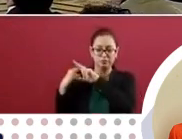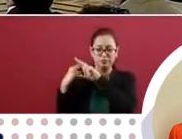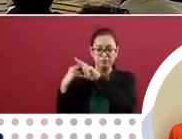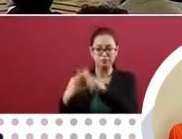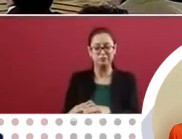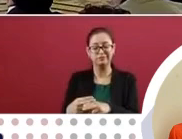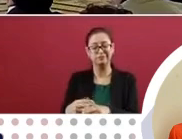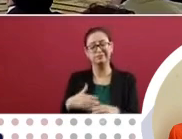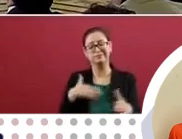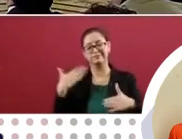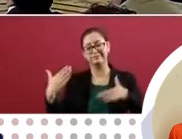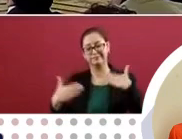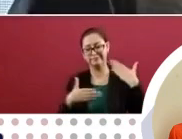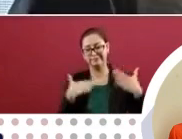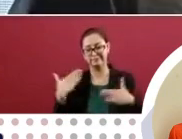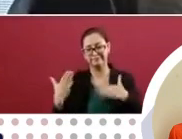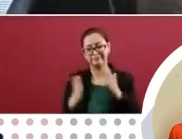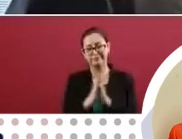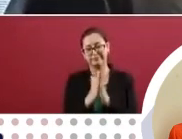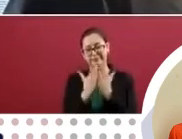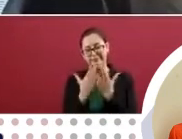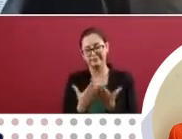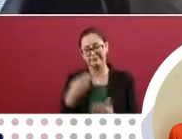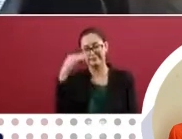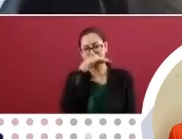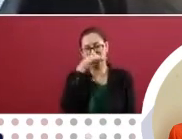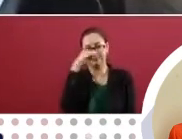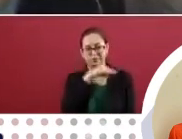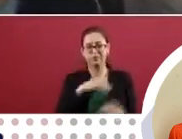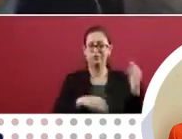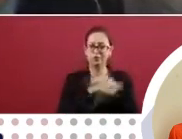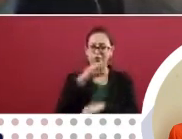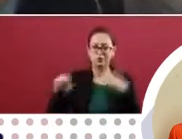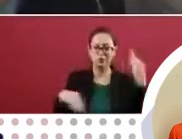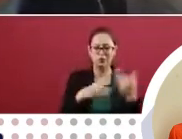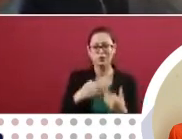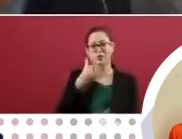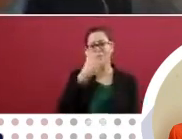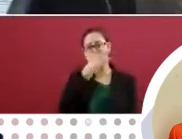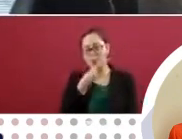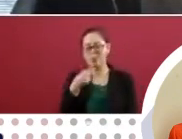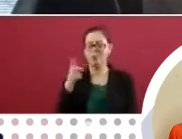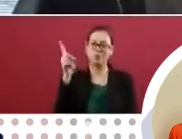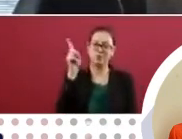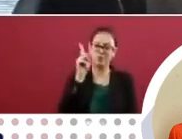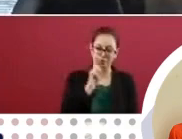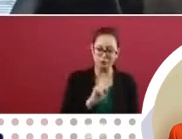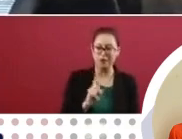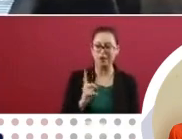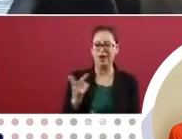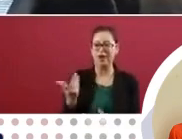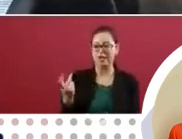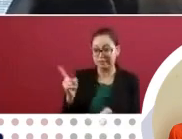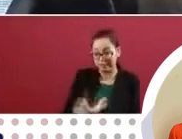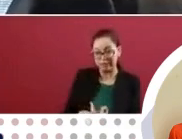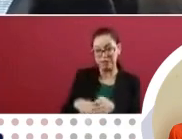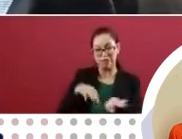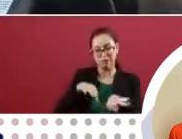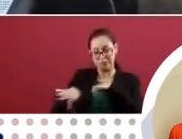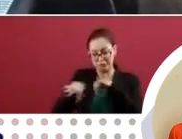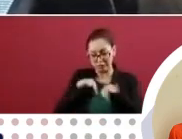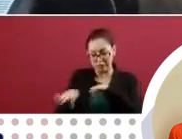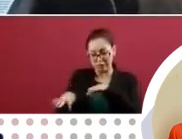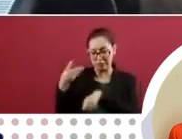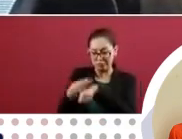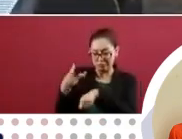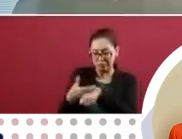porque literalmente lo es. Y entonces, pues al ser cuestionado al presidente sobre un posible conflicto de interés,